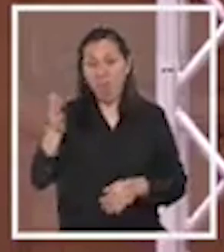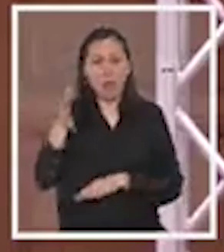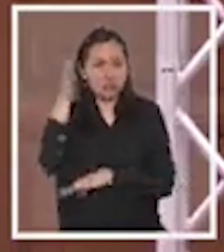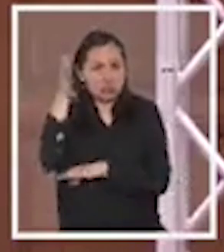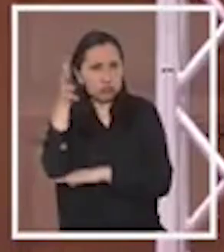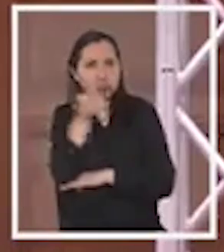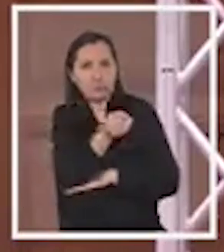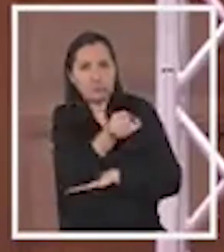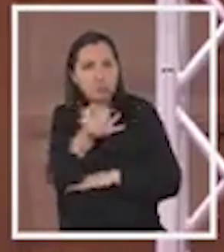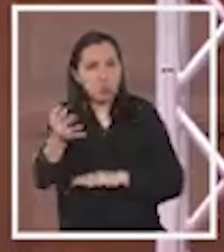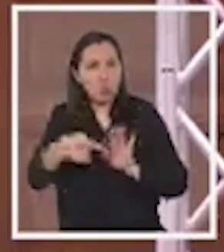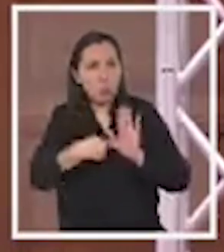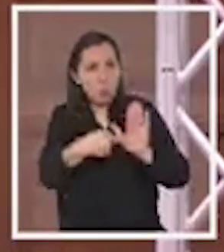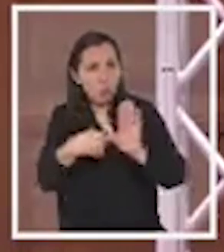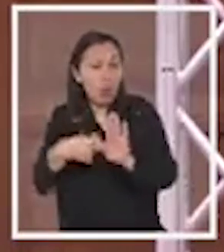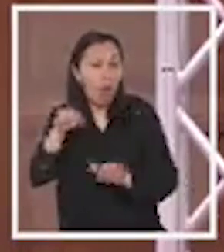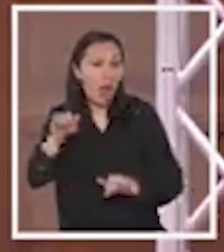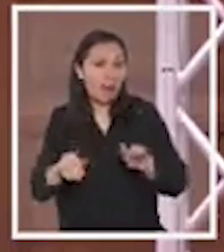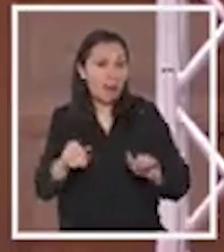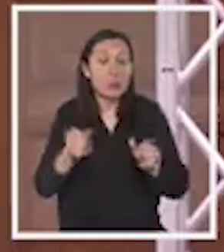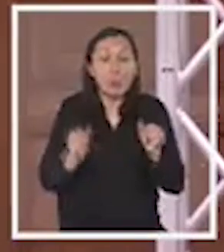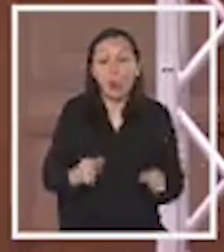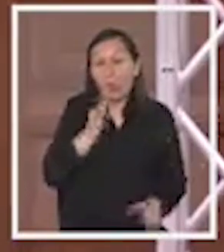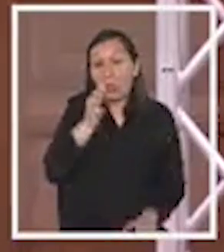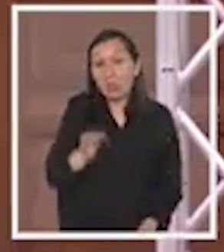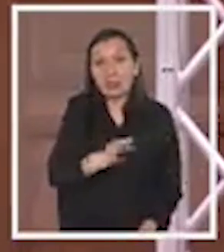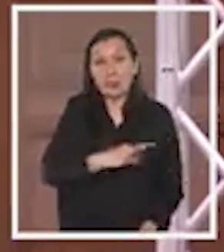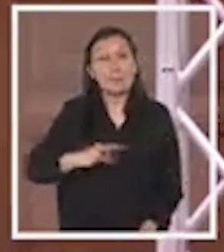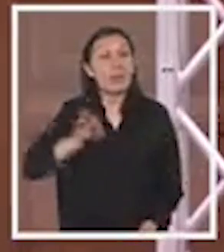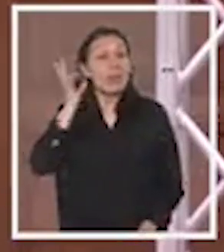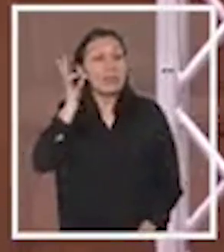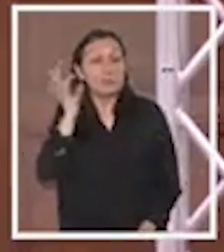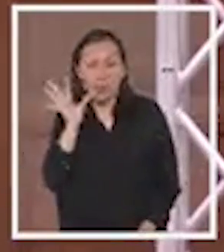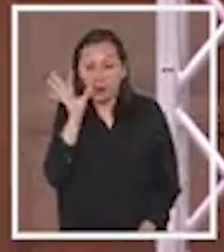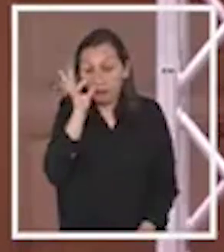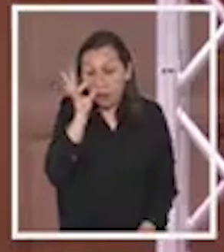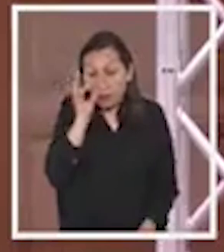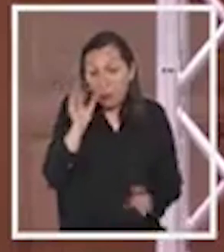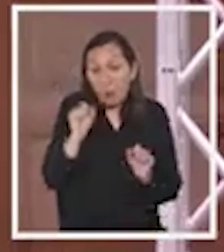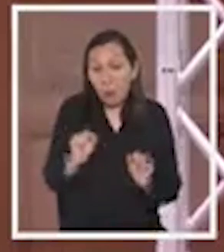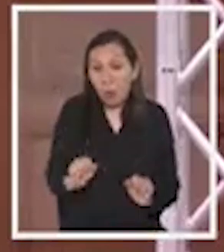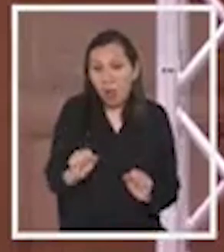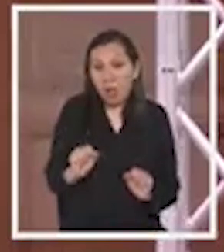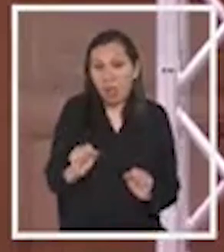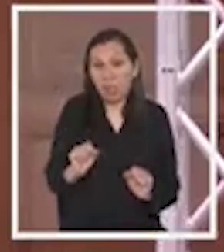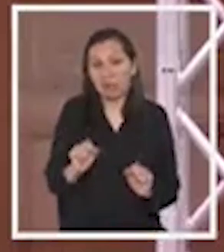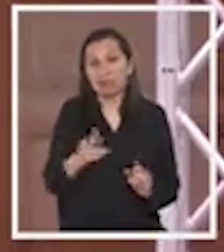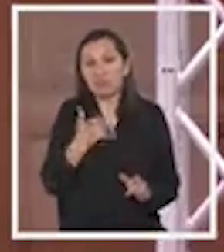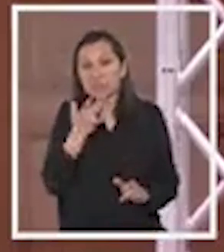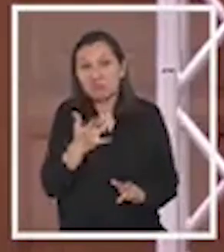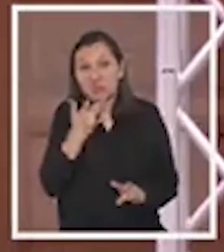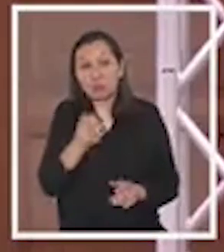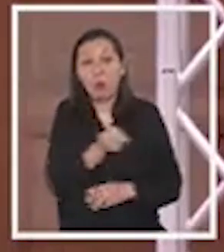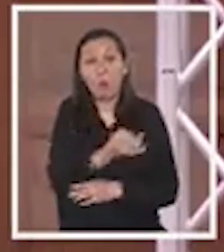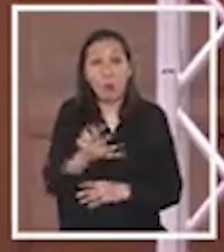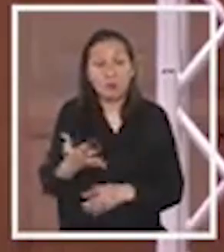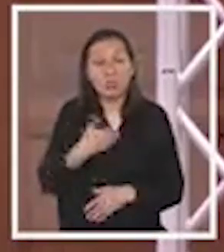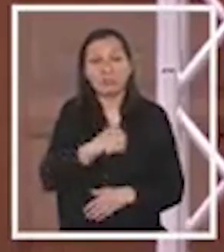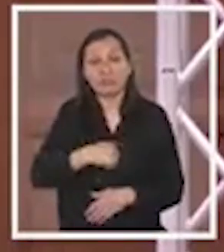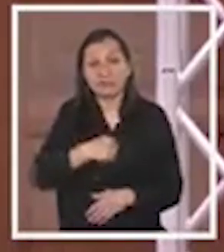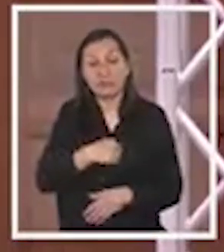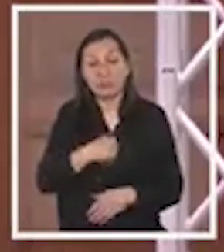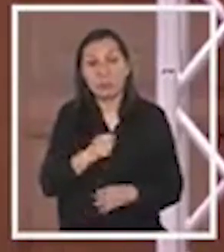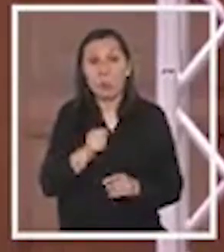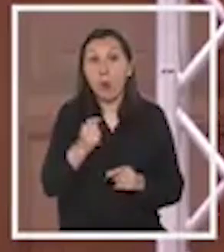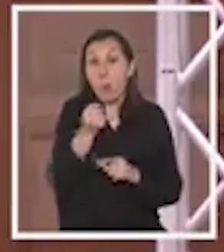estos números que pueden, a veces, como decía la ministra Vallejo, sonar un poco agrestes, pero detrás de